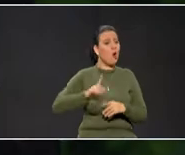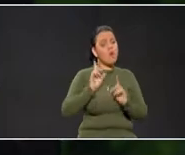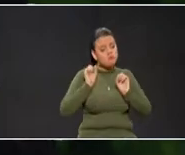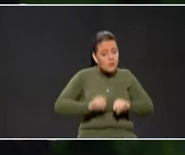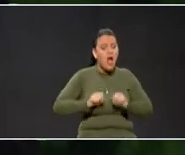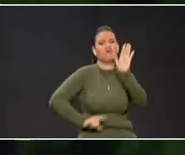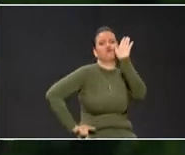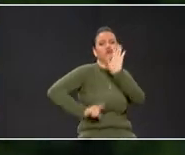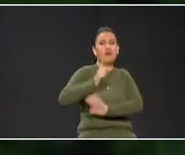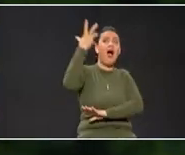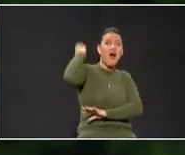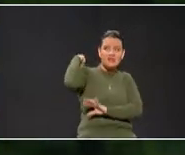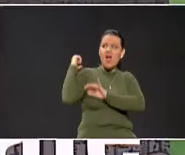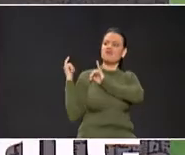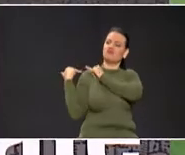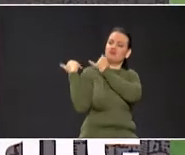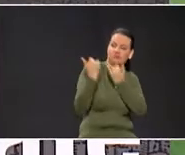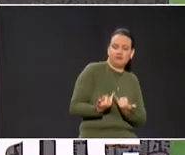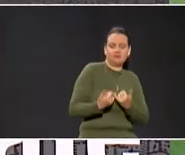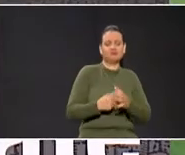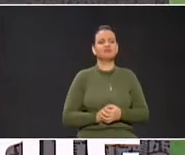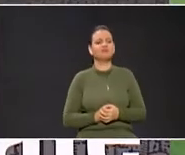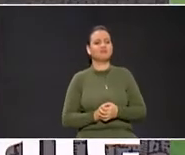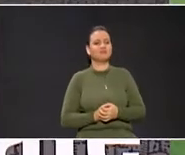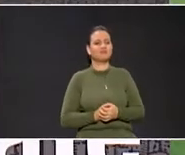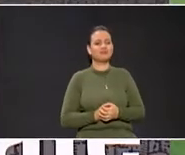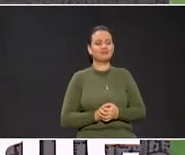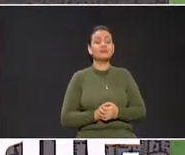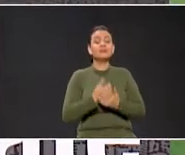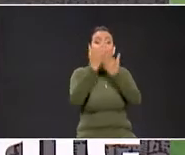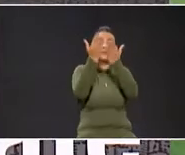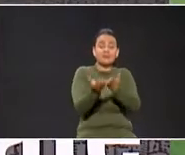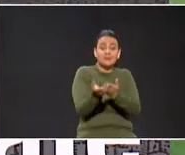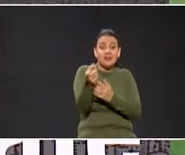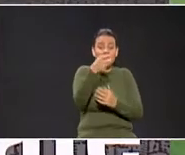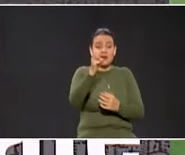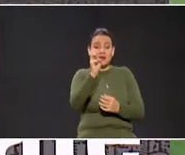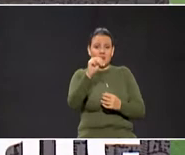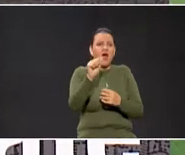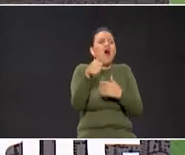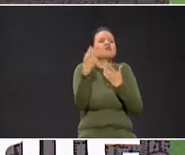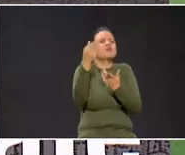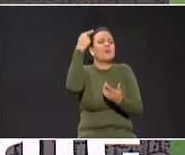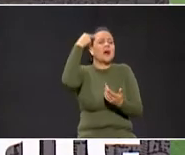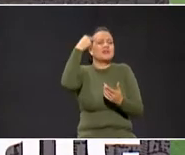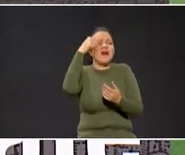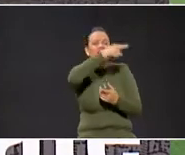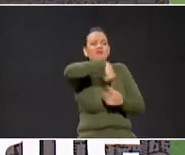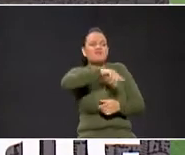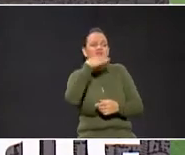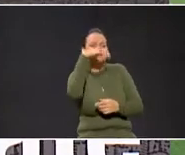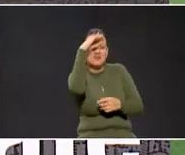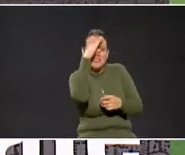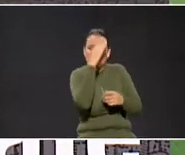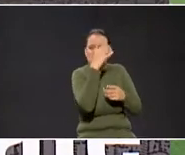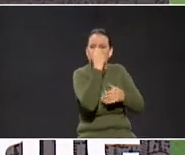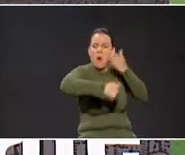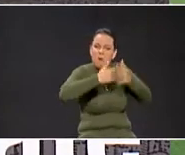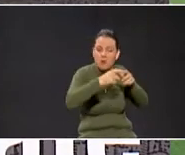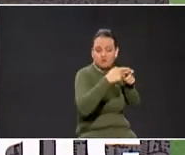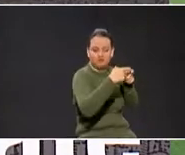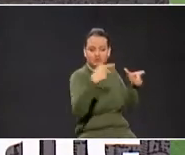crecer como éramos en el pasado candidata gema mejía como incentivar el empleo a través de la atracción de